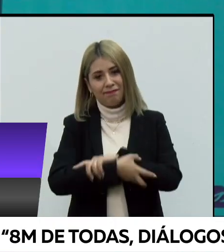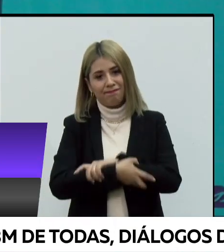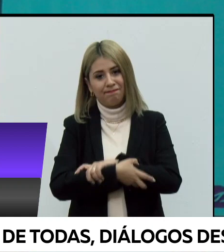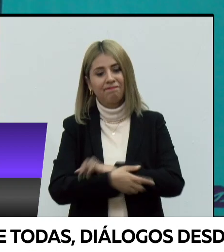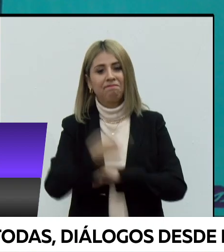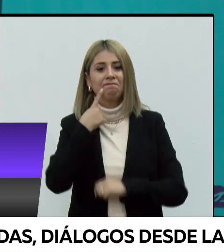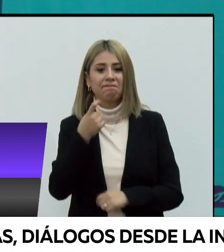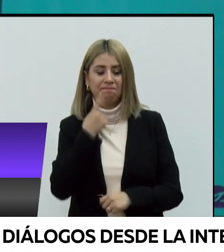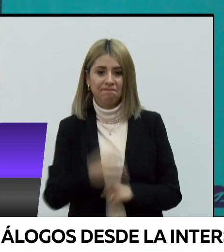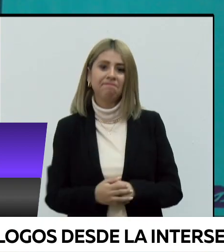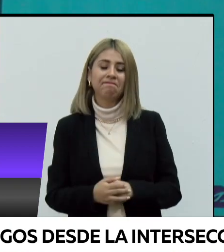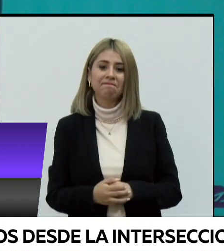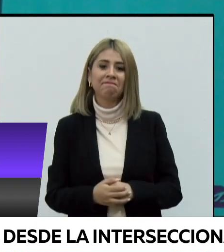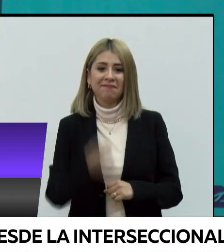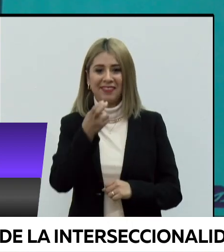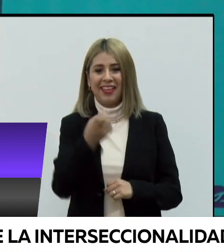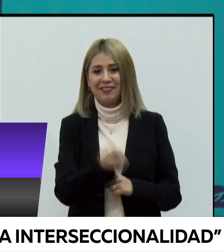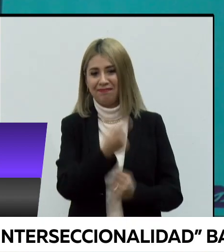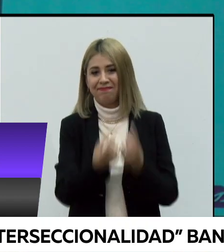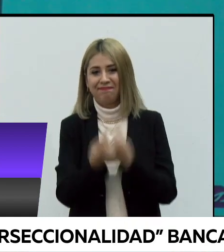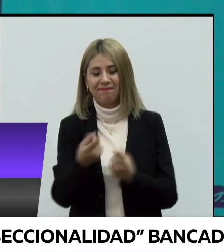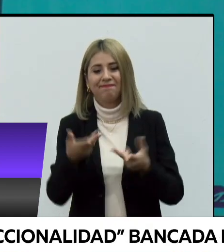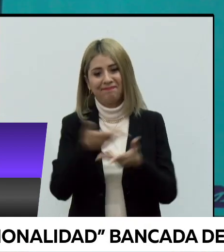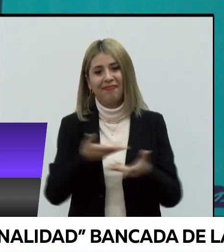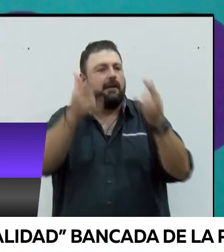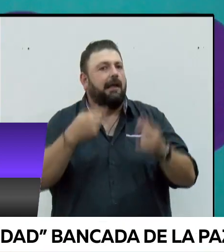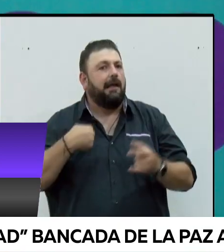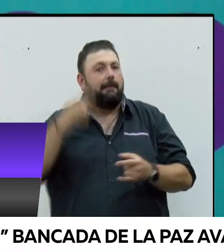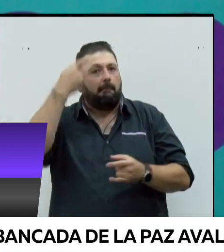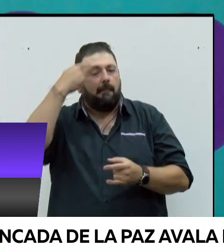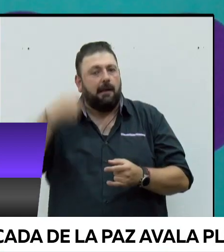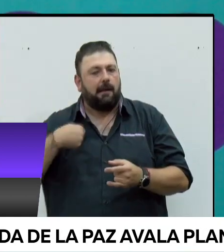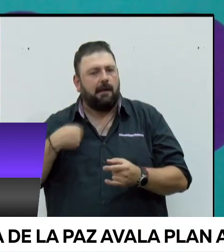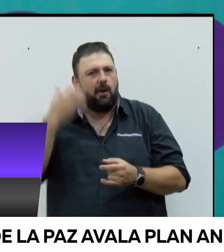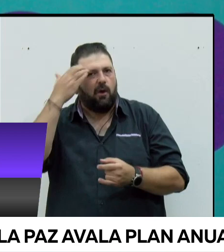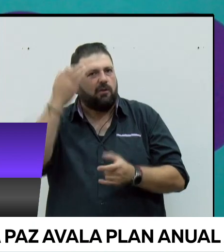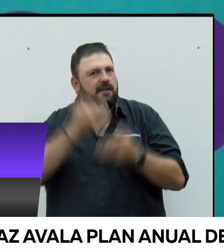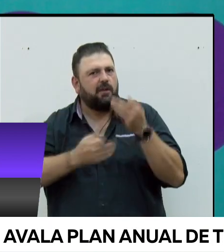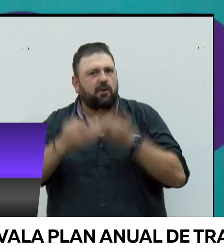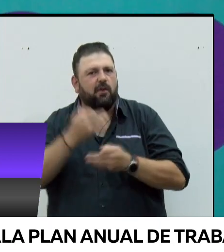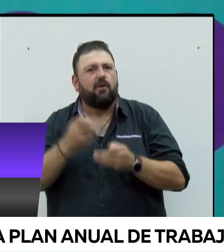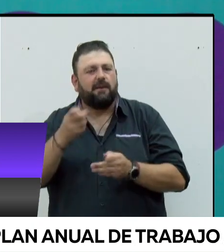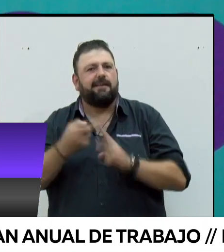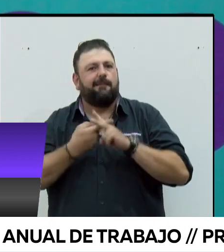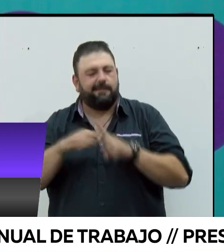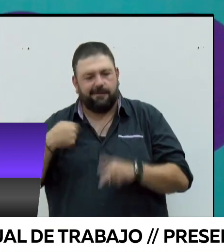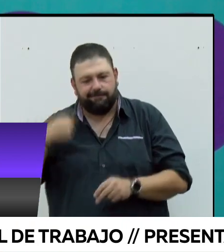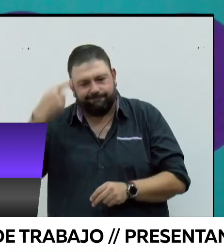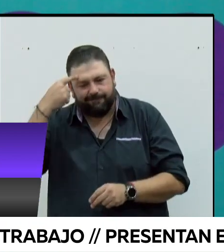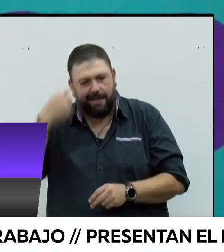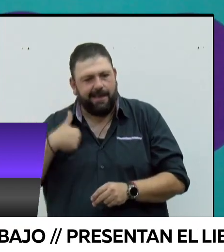socióloga y defensora de derechos de las personas con discapacidad. Marina Espejo Gilza Maniego, activista